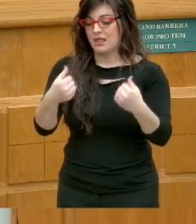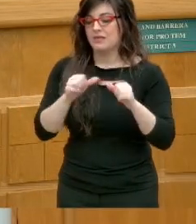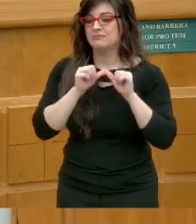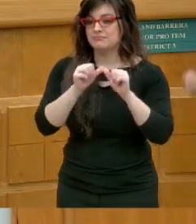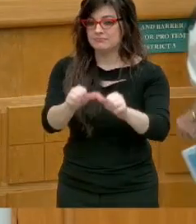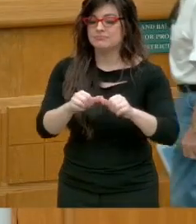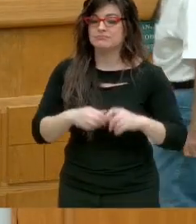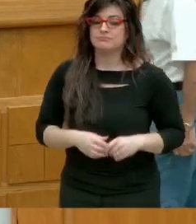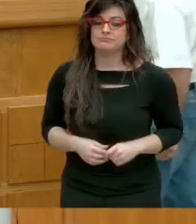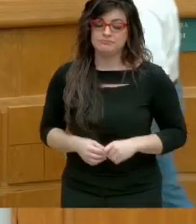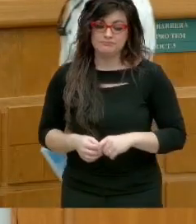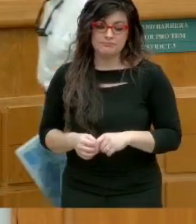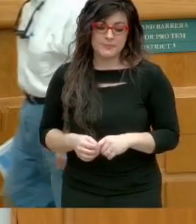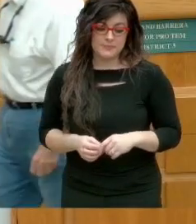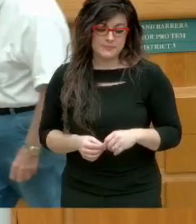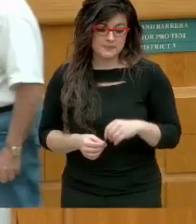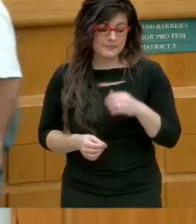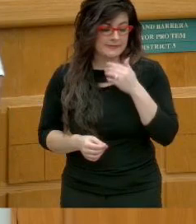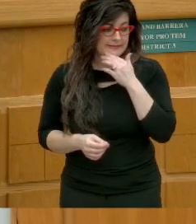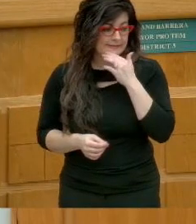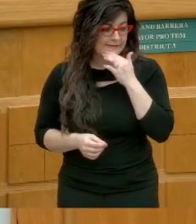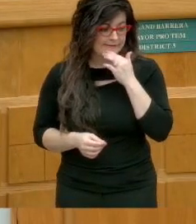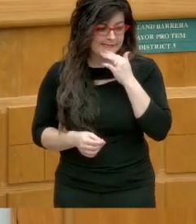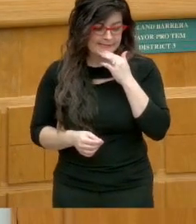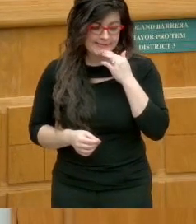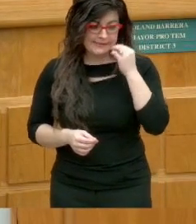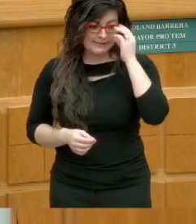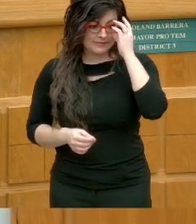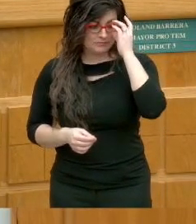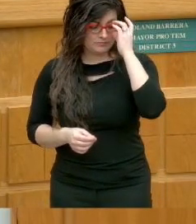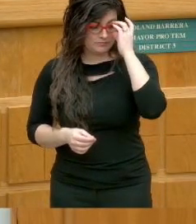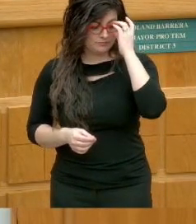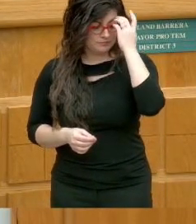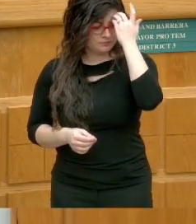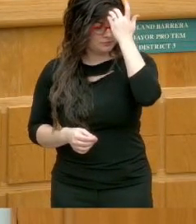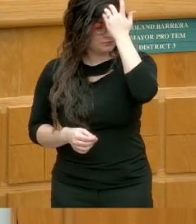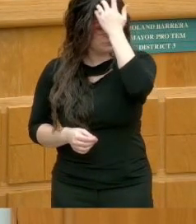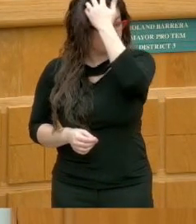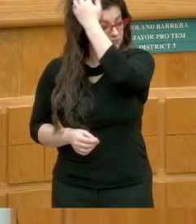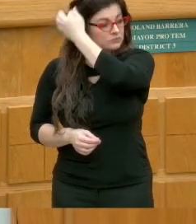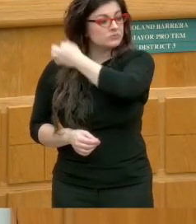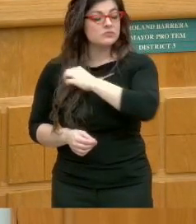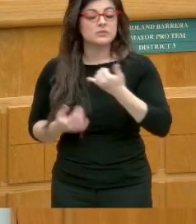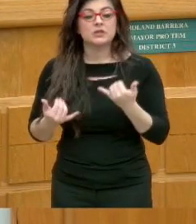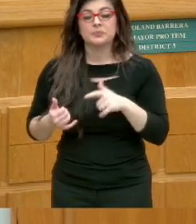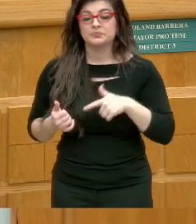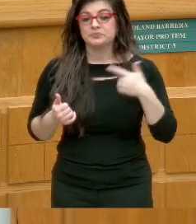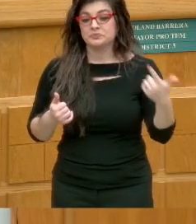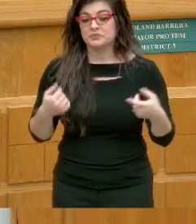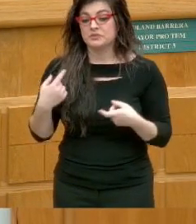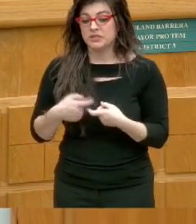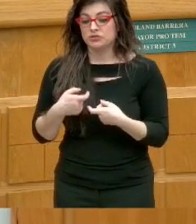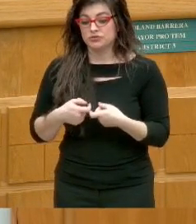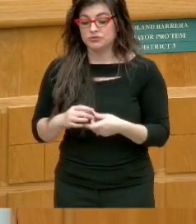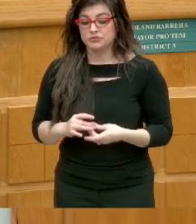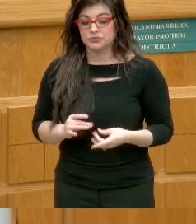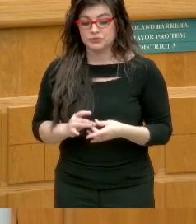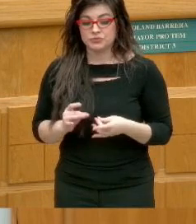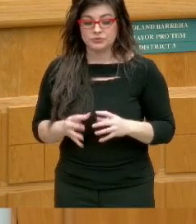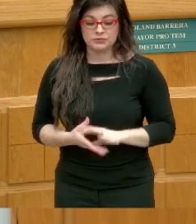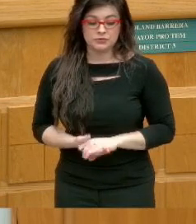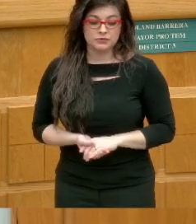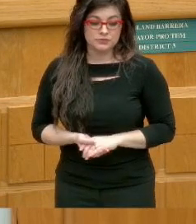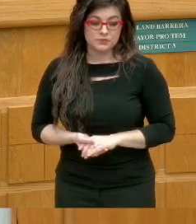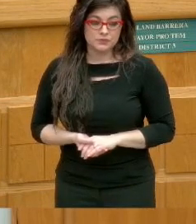acudir a un restaurante no viole las reglas. Cada restaurante tiene una licencia estatal en donde se le indica cuál es su capacidad total. Solo podrá aceptar en